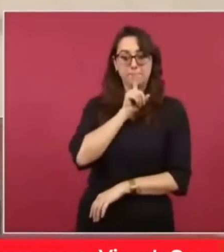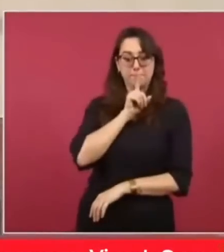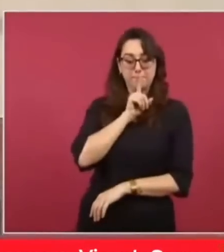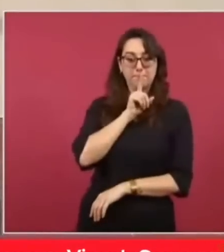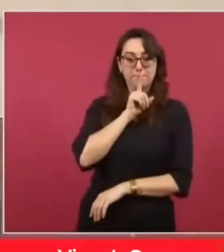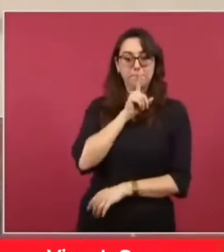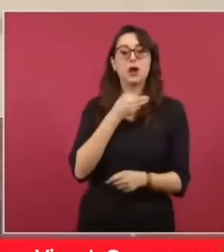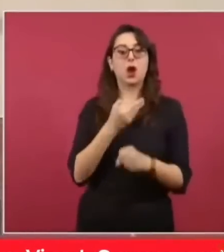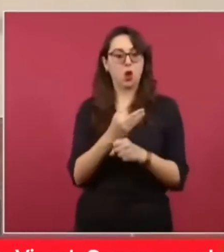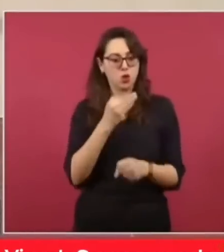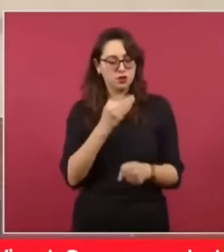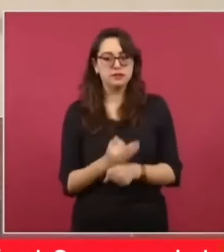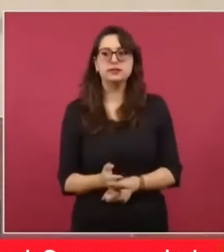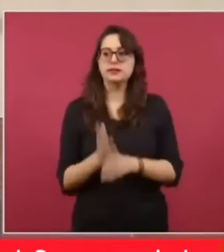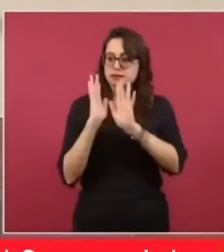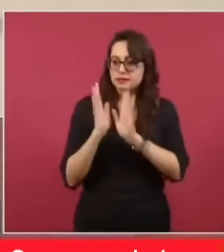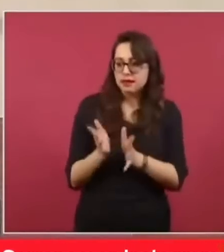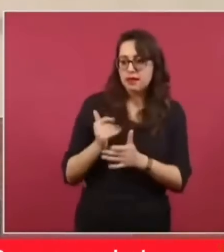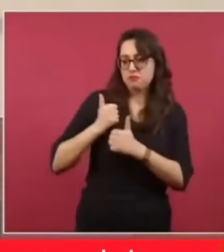porque